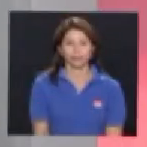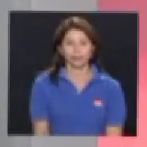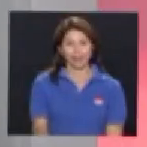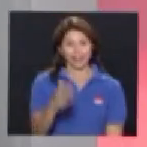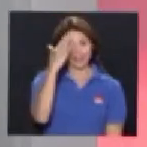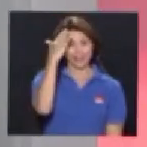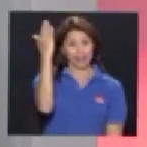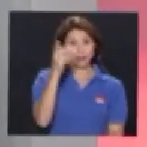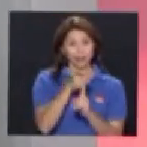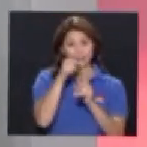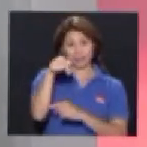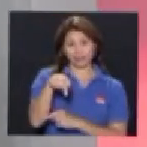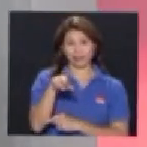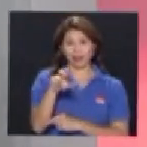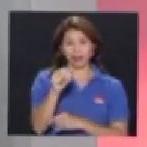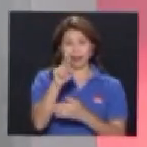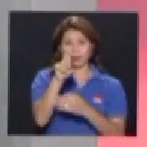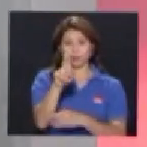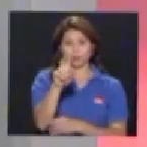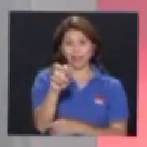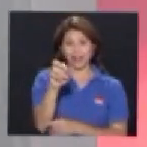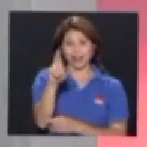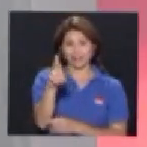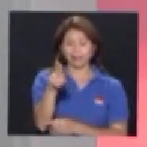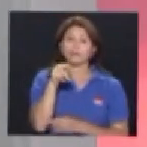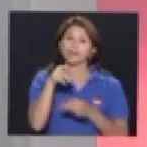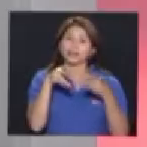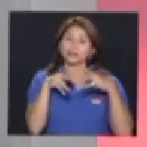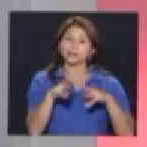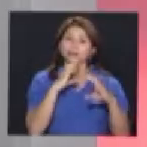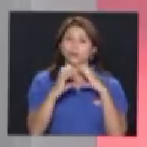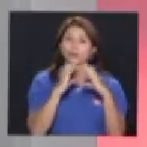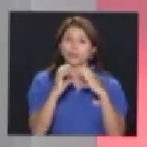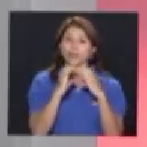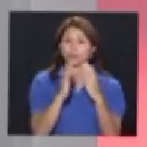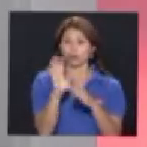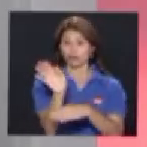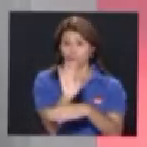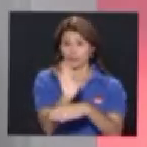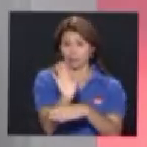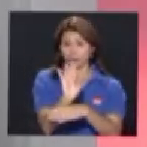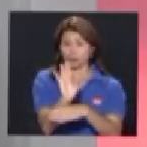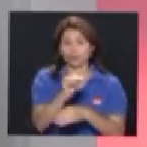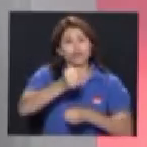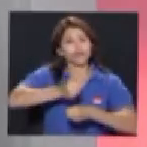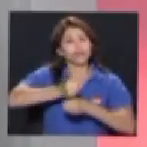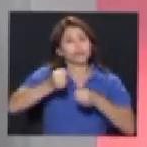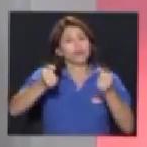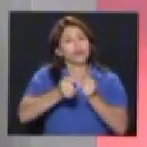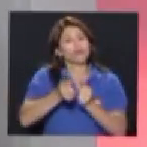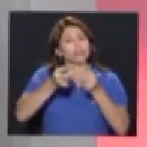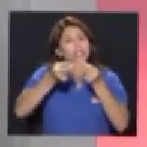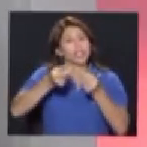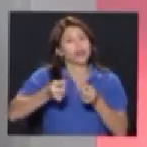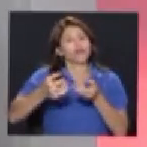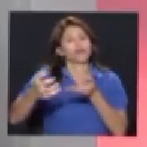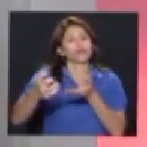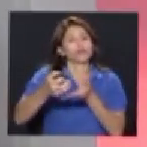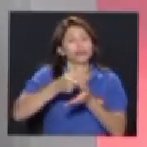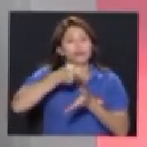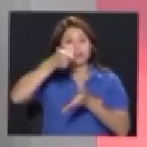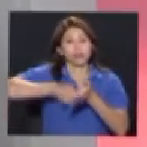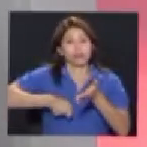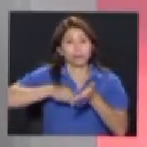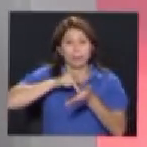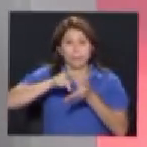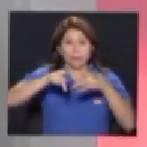Les saludamos desde Canal UCR, este medio televisivo que se paga con los impuestos que tributan los habitantes